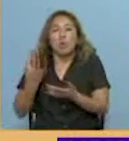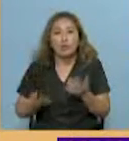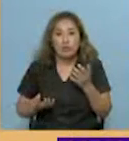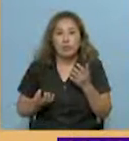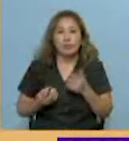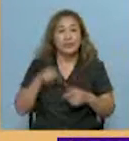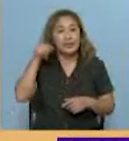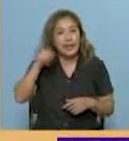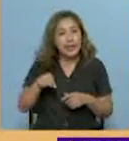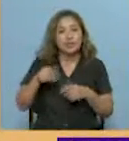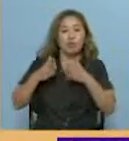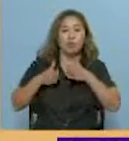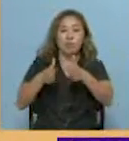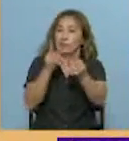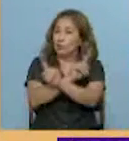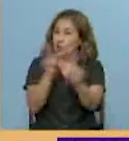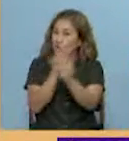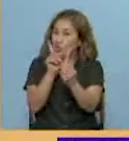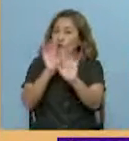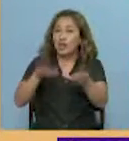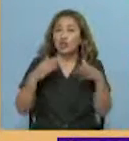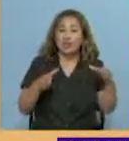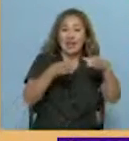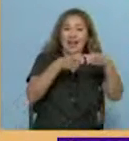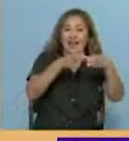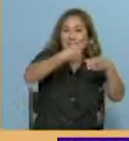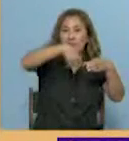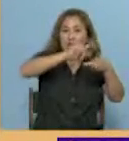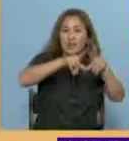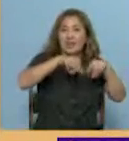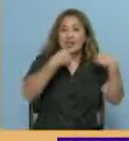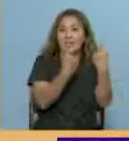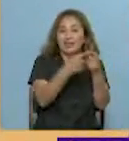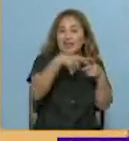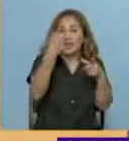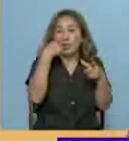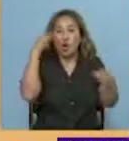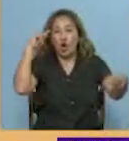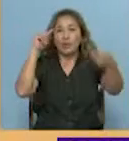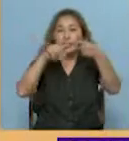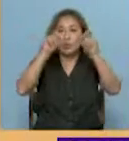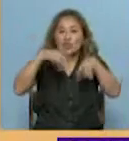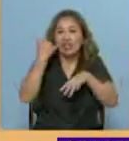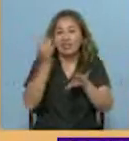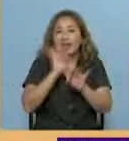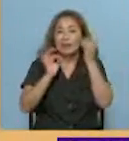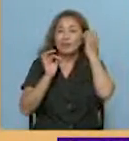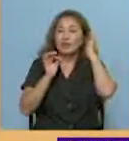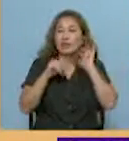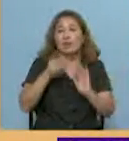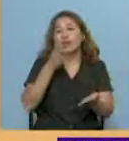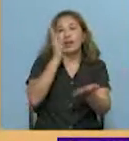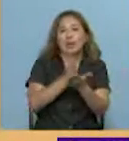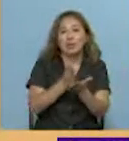eso no es el camino y por eso la cámara se ha fijado como objetivo esto ya cuando lo veíamos a mitad